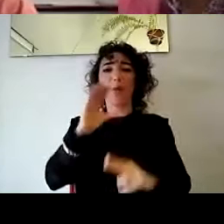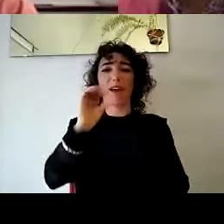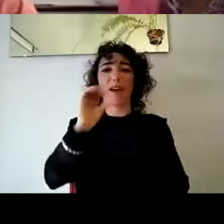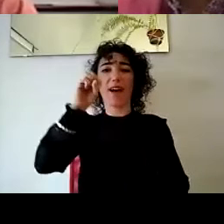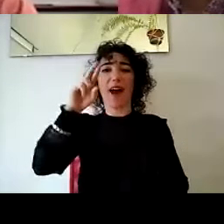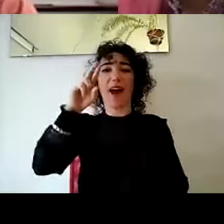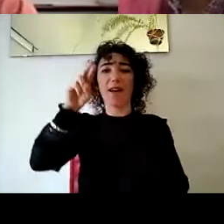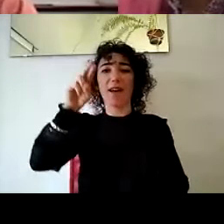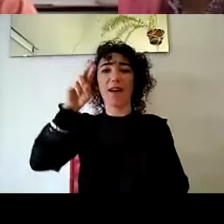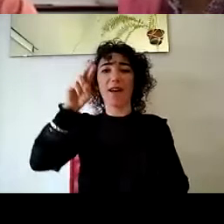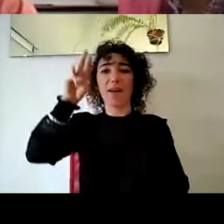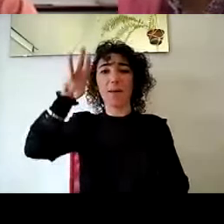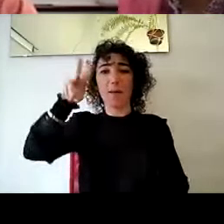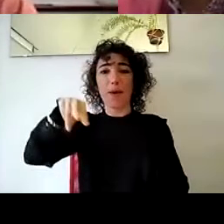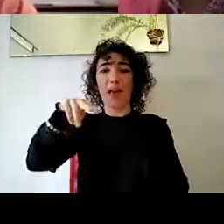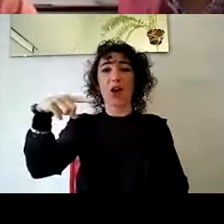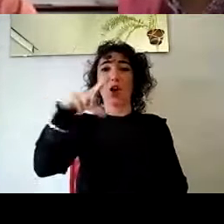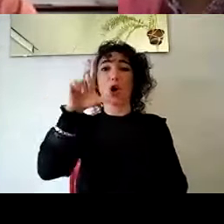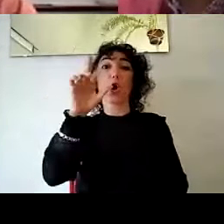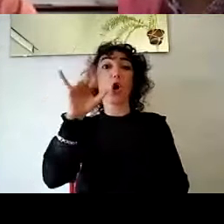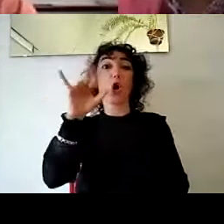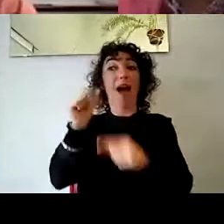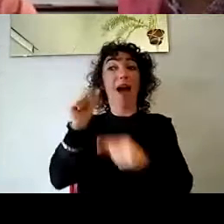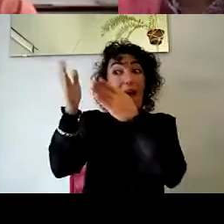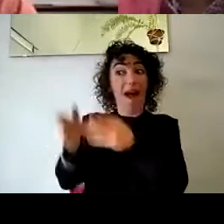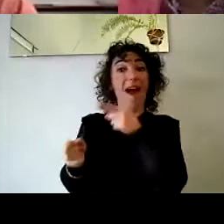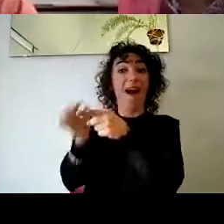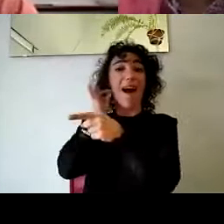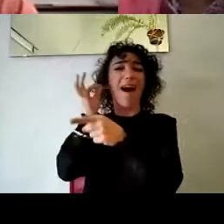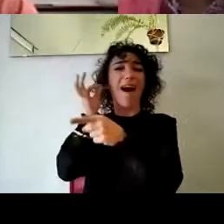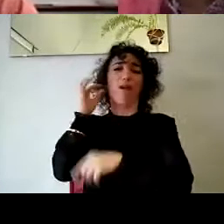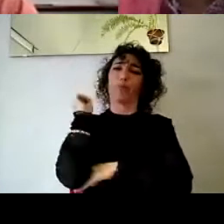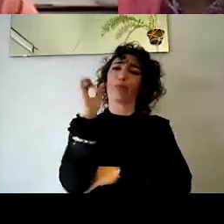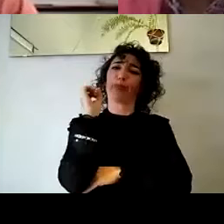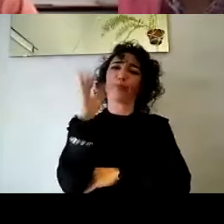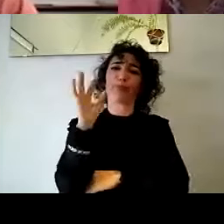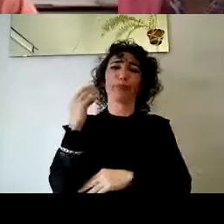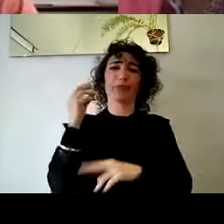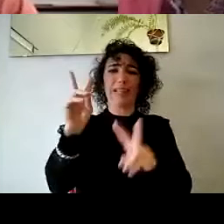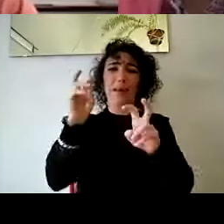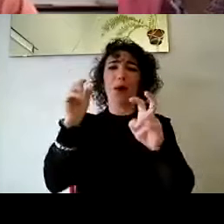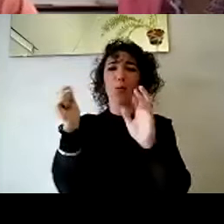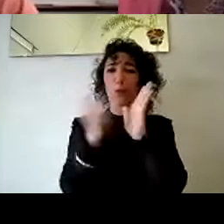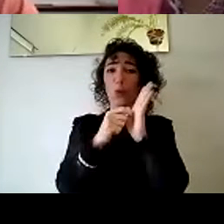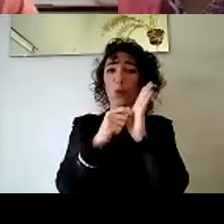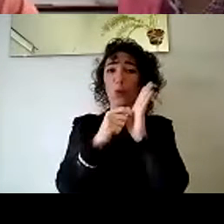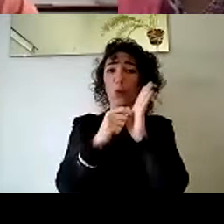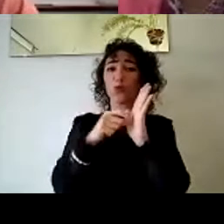es ella quien va a hacer la exposición de este punto en el orden del día.